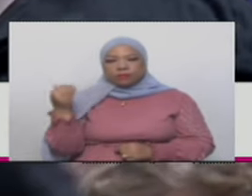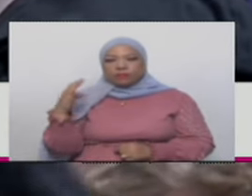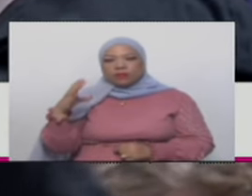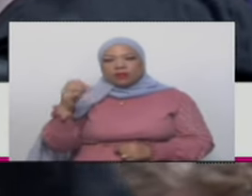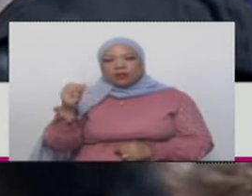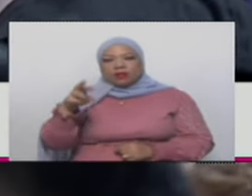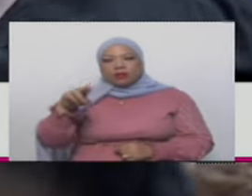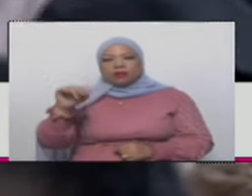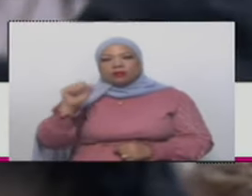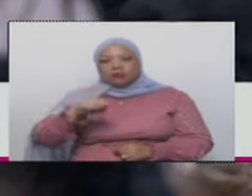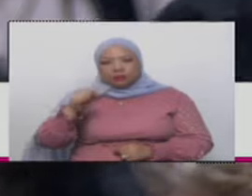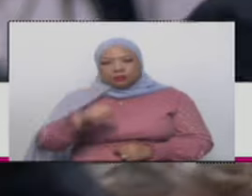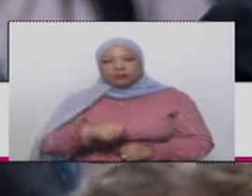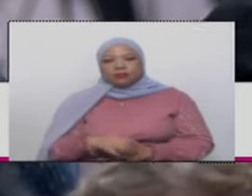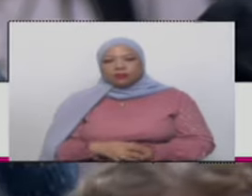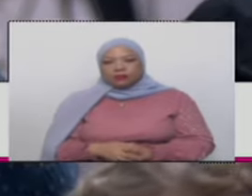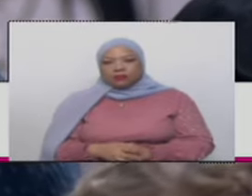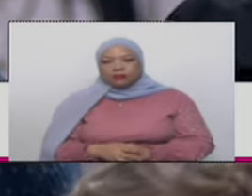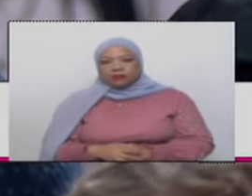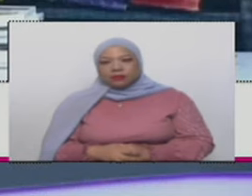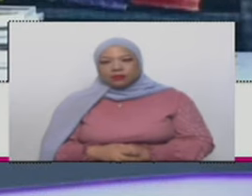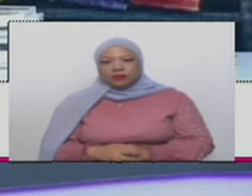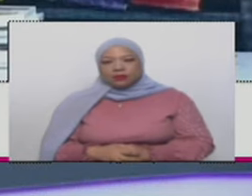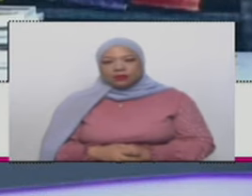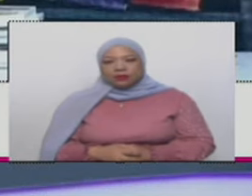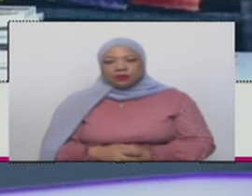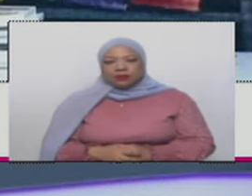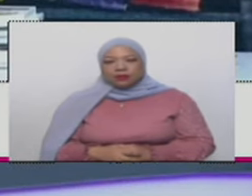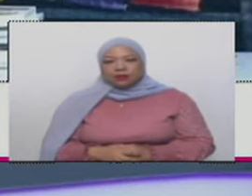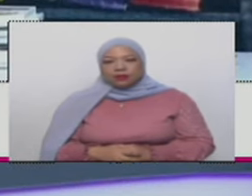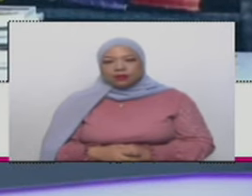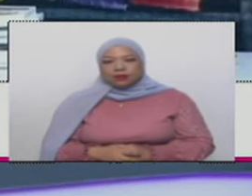Blanco. ¿No saben quién es Carlos Blanco?